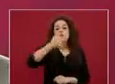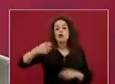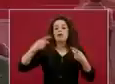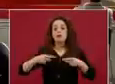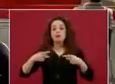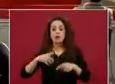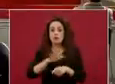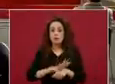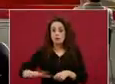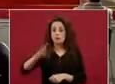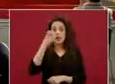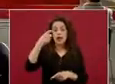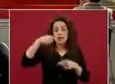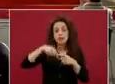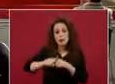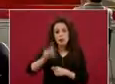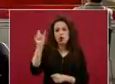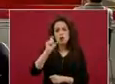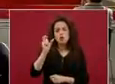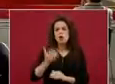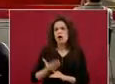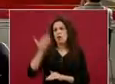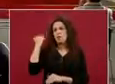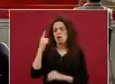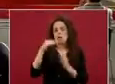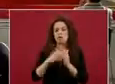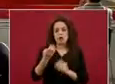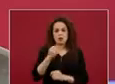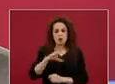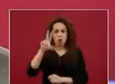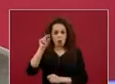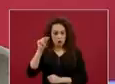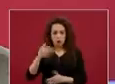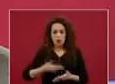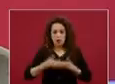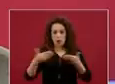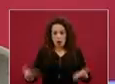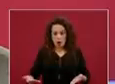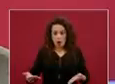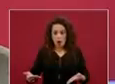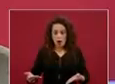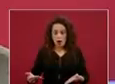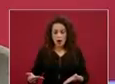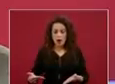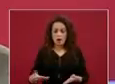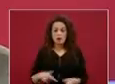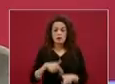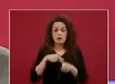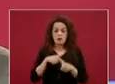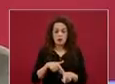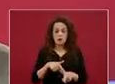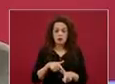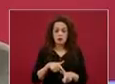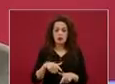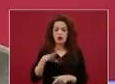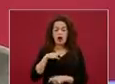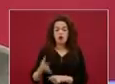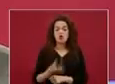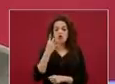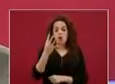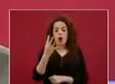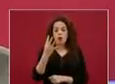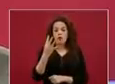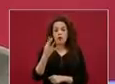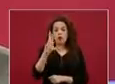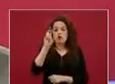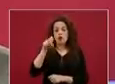encuestas empezaron desde los años 80, en su formato actual, Encuesta Nacional de Salud y Nutrición. Han existido 4 rondas y